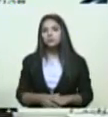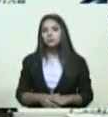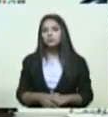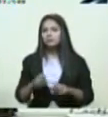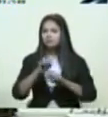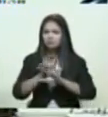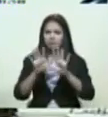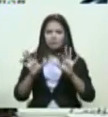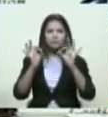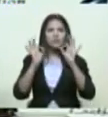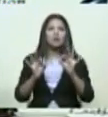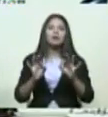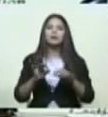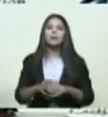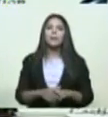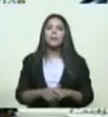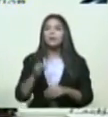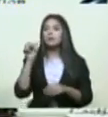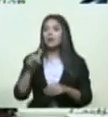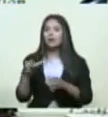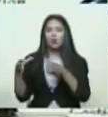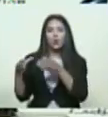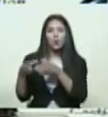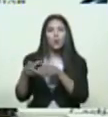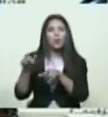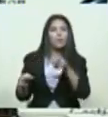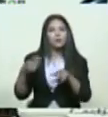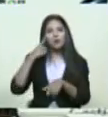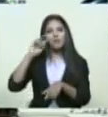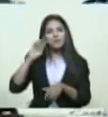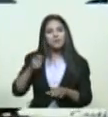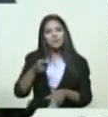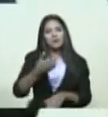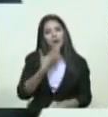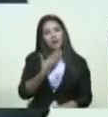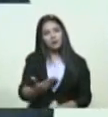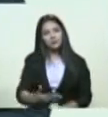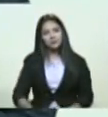precisos y efectivos de esta red de chantaje y de extorsión. Muchas gracias.